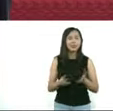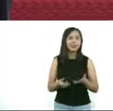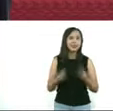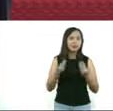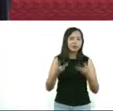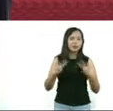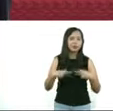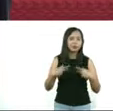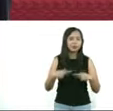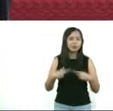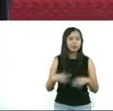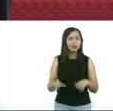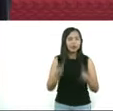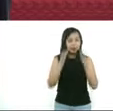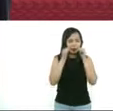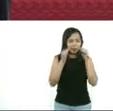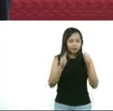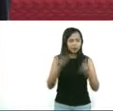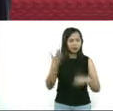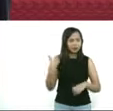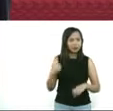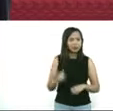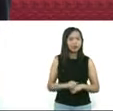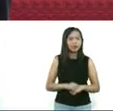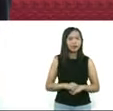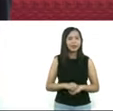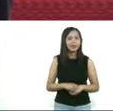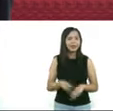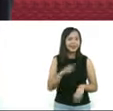oyen. Ya estaba oyendo la mañanera.